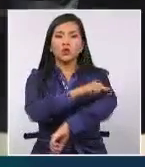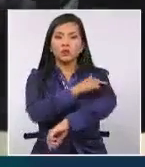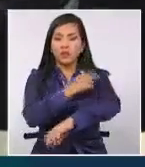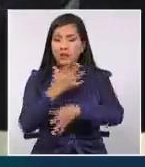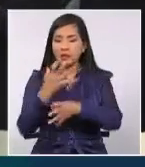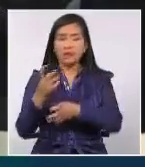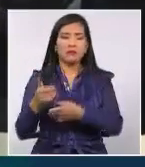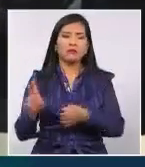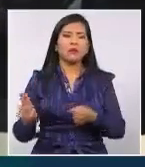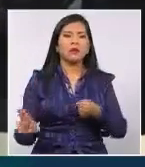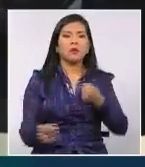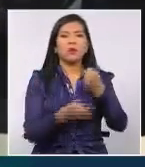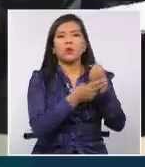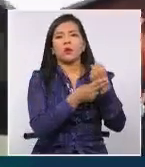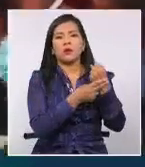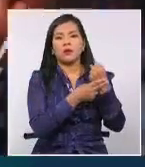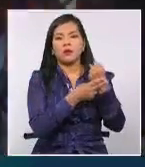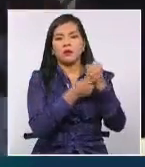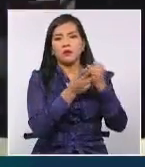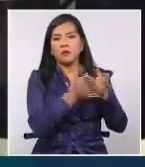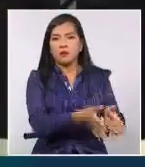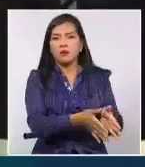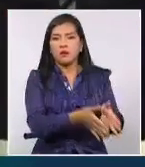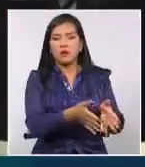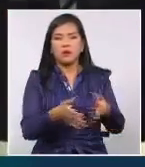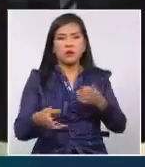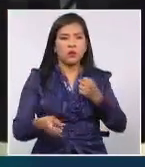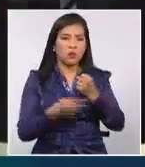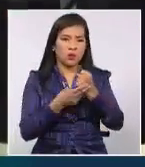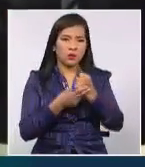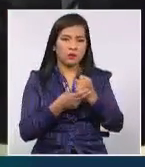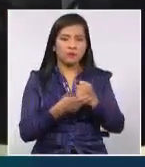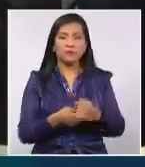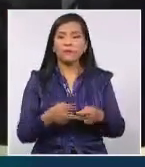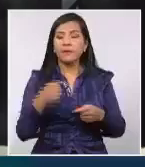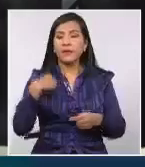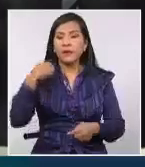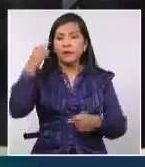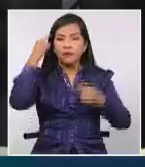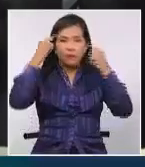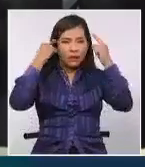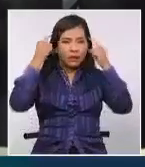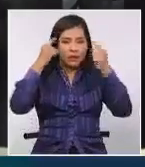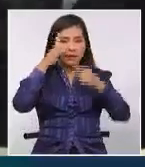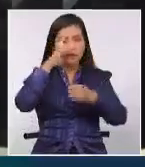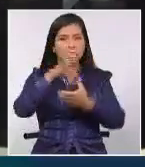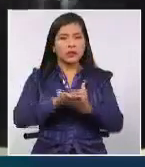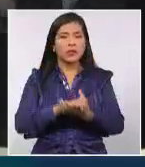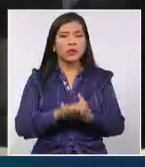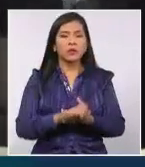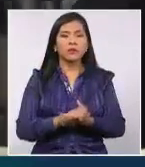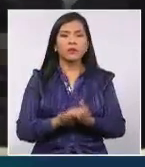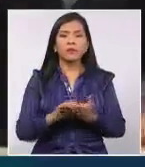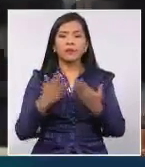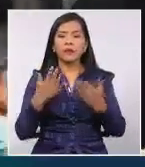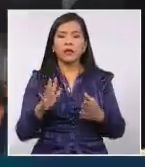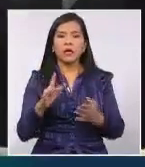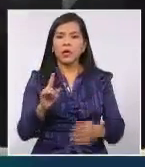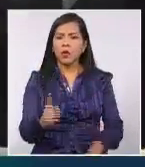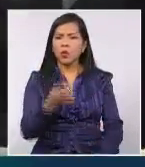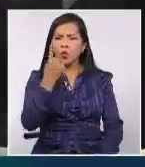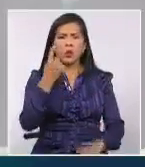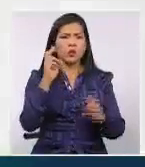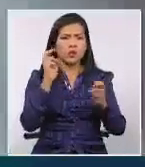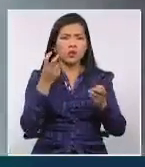de depósito y no sabemos el futuro cuál habría sido. Creo que, más que todo, directamente lo único que ha quedado es